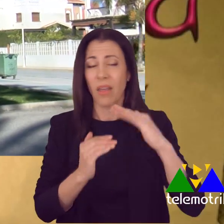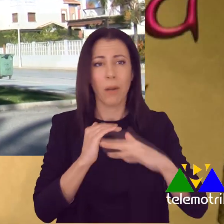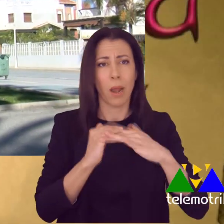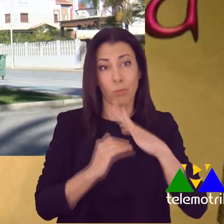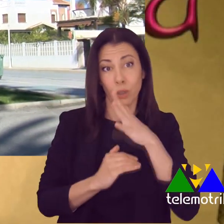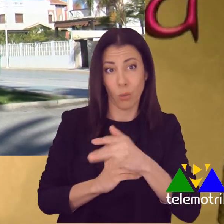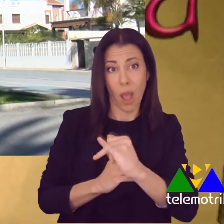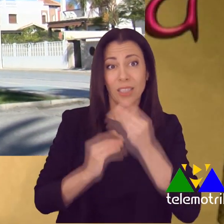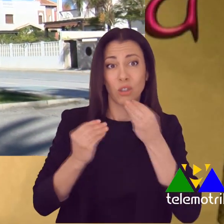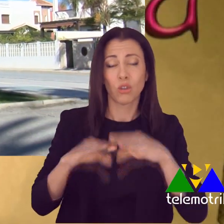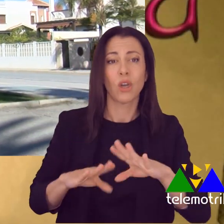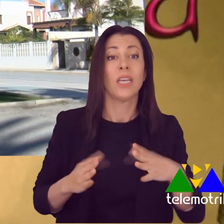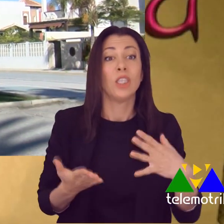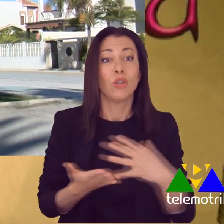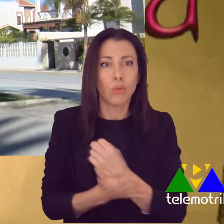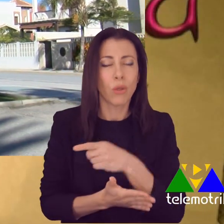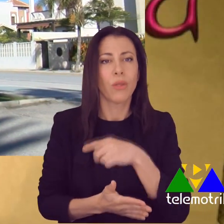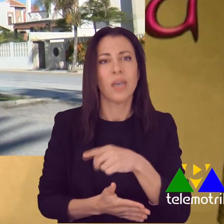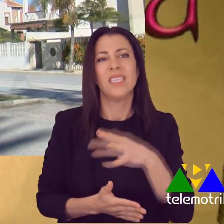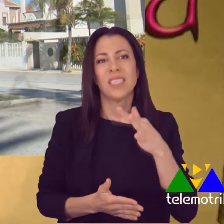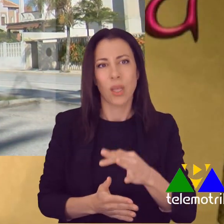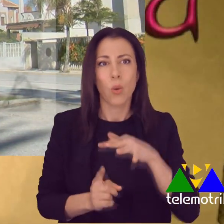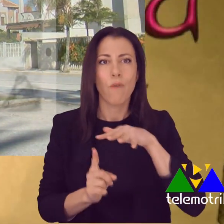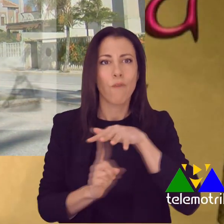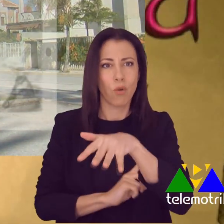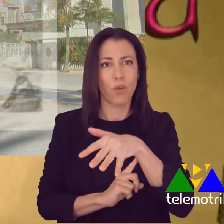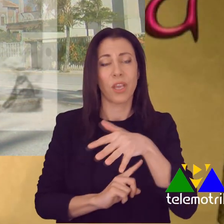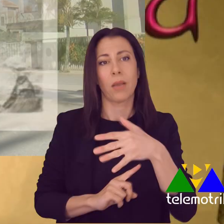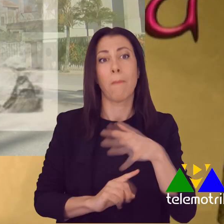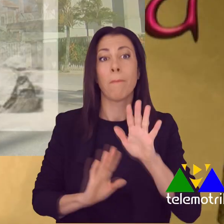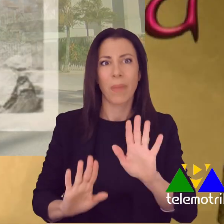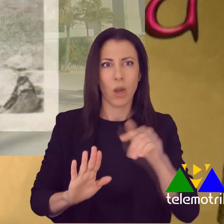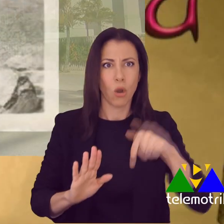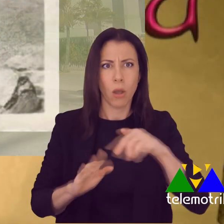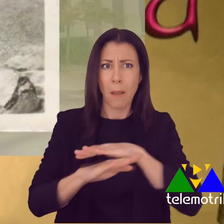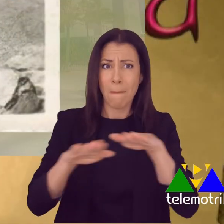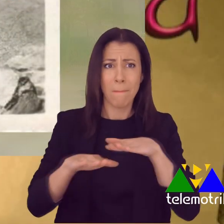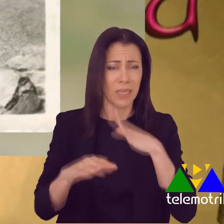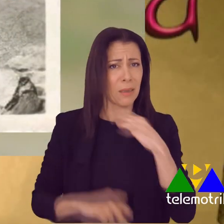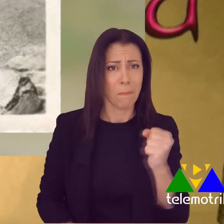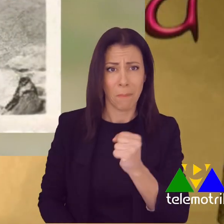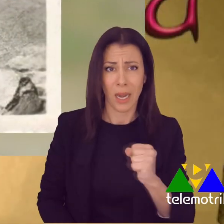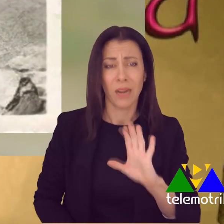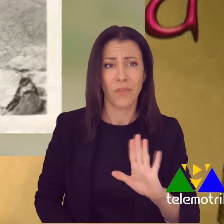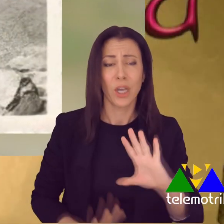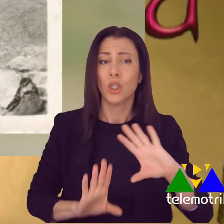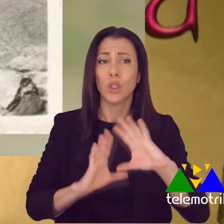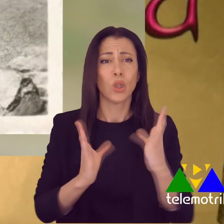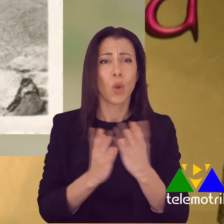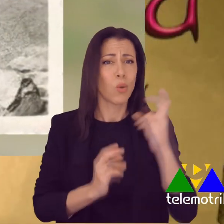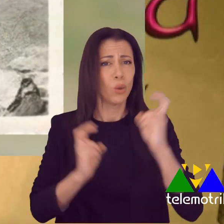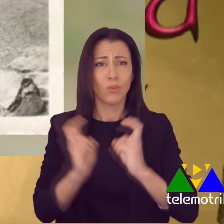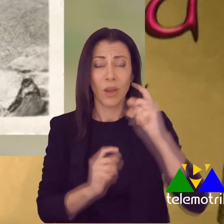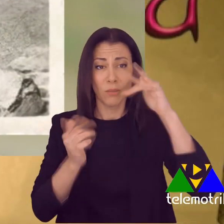y bueno, quizás todo eso haya influido. Teníamos unas playas magníficas, todo el mundo que venía